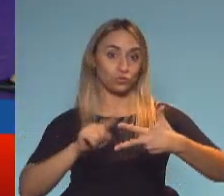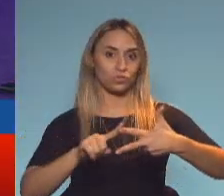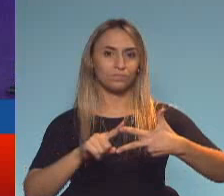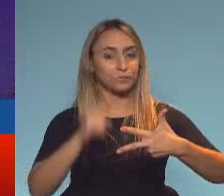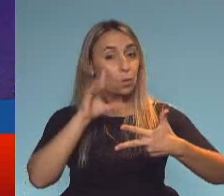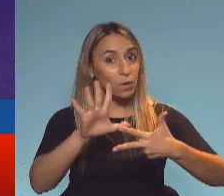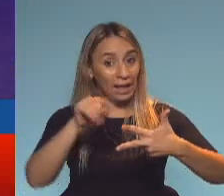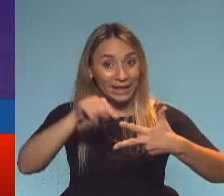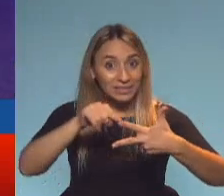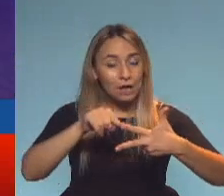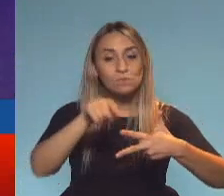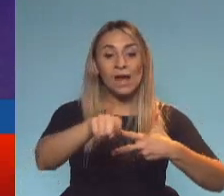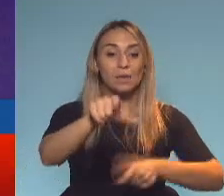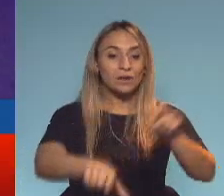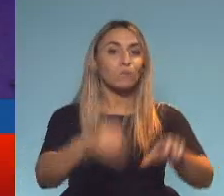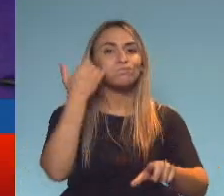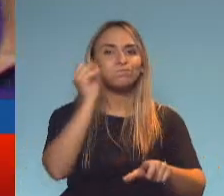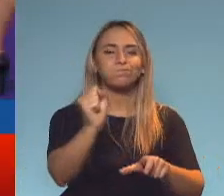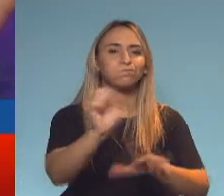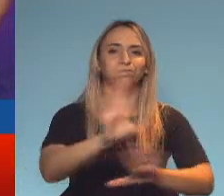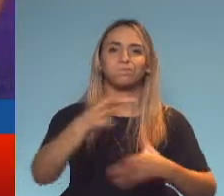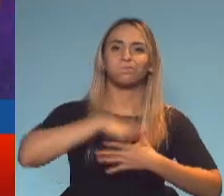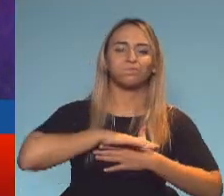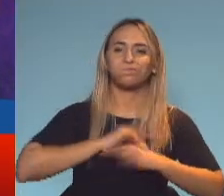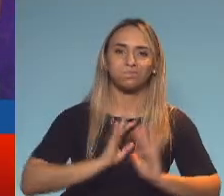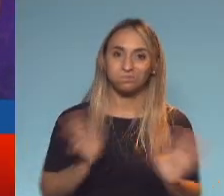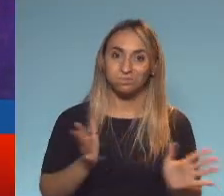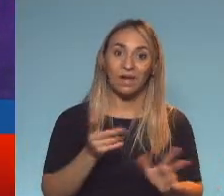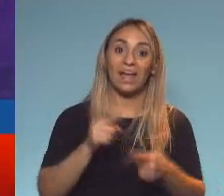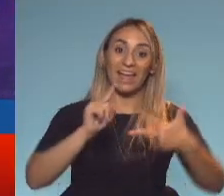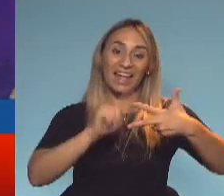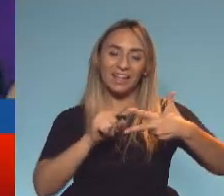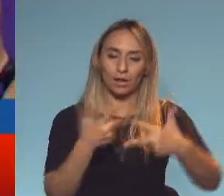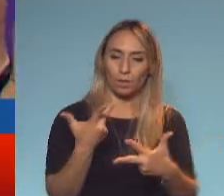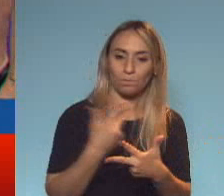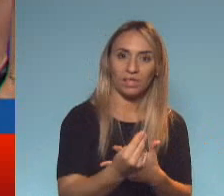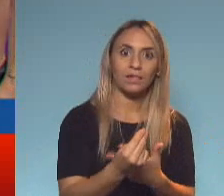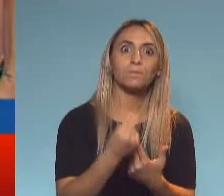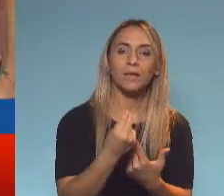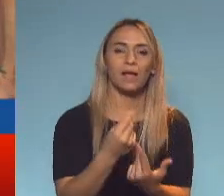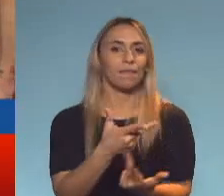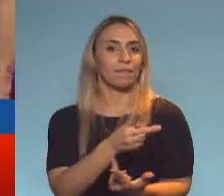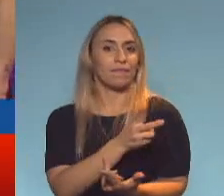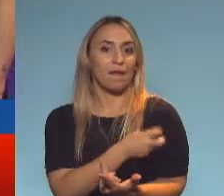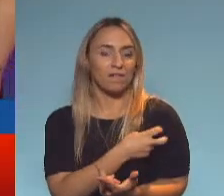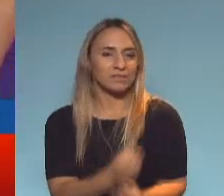también para aquellos que ya tuvieron el virus. Ajá. Y es una dosis para reforzar el sistema